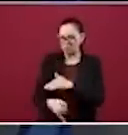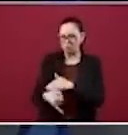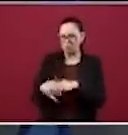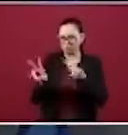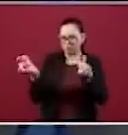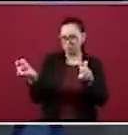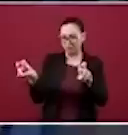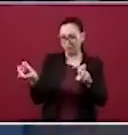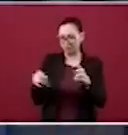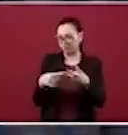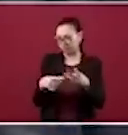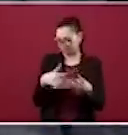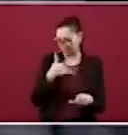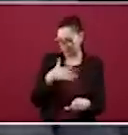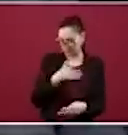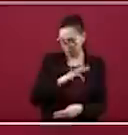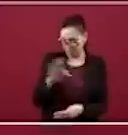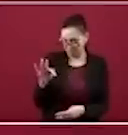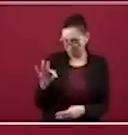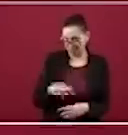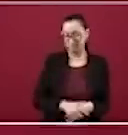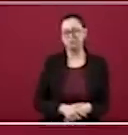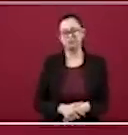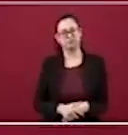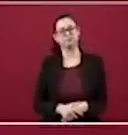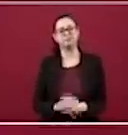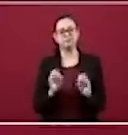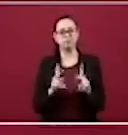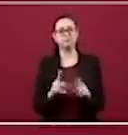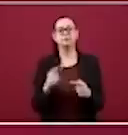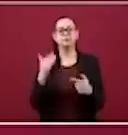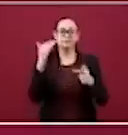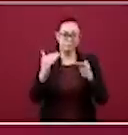este nivel? Gracias. Bueno, a ver, vamos por parte.